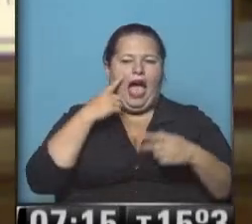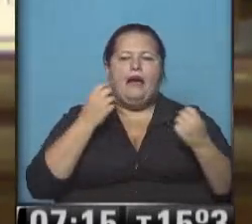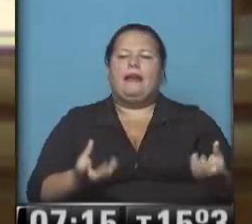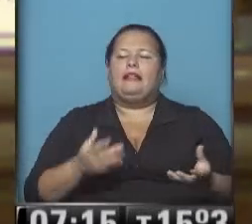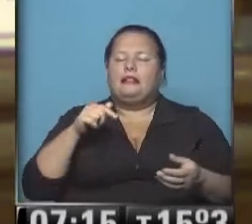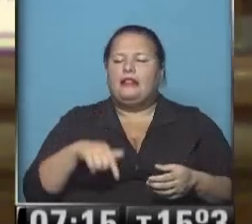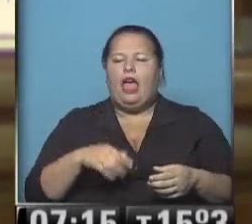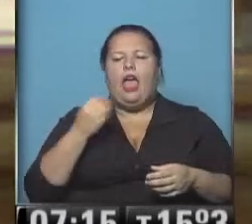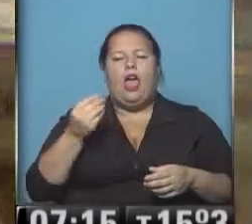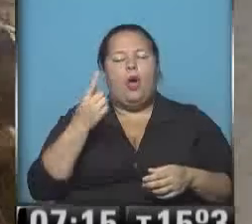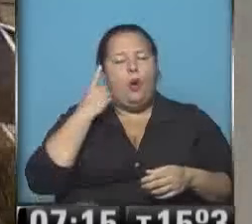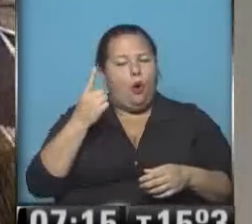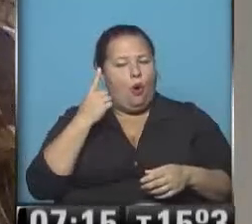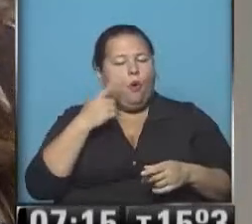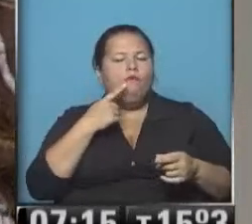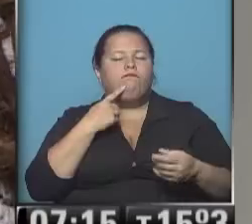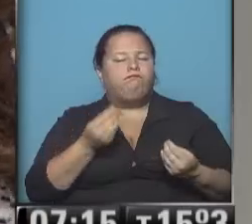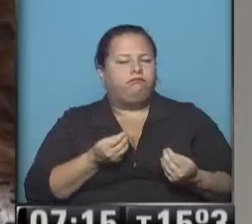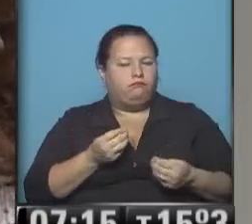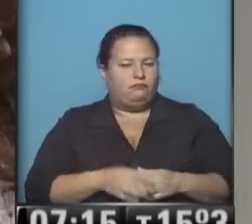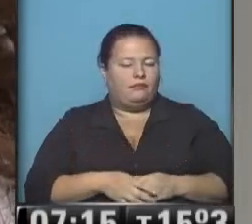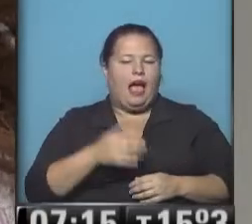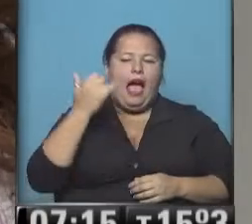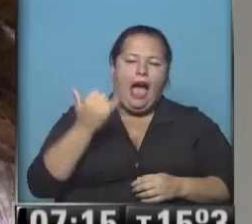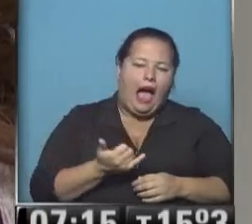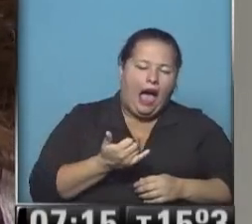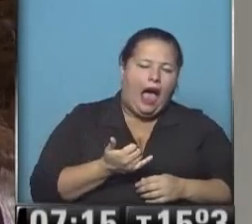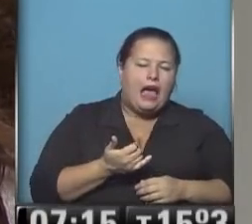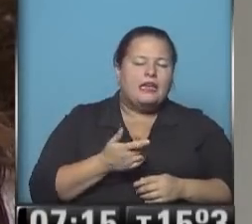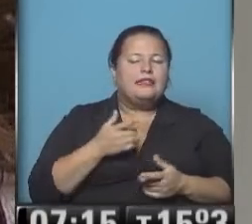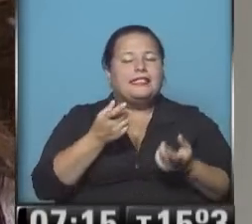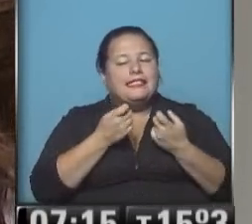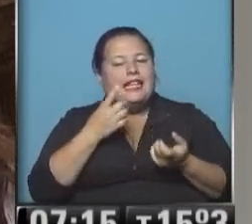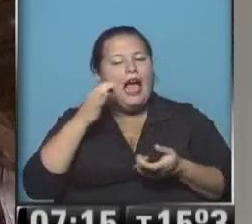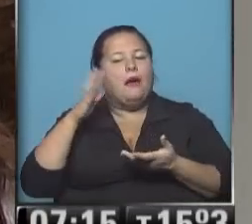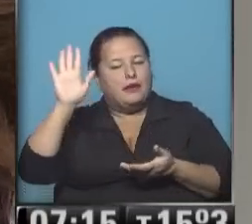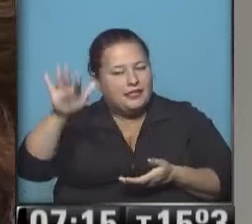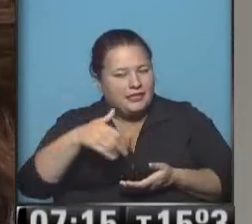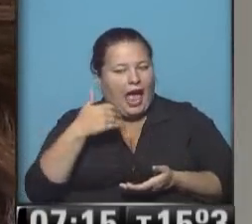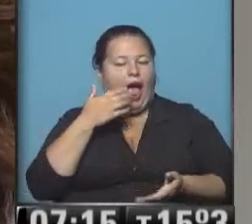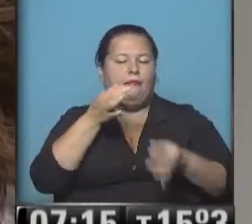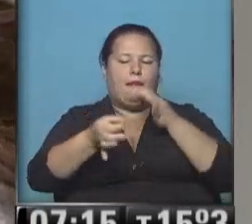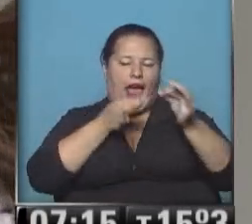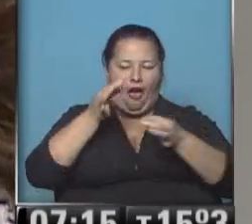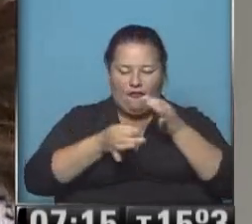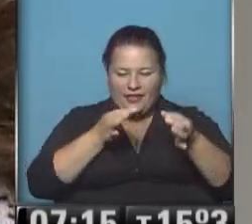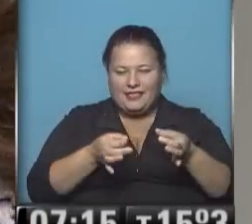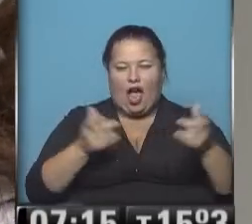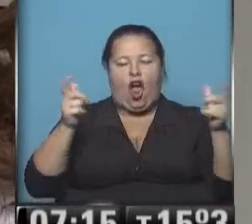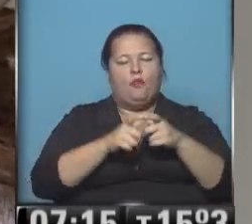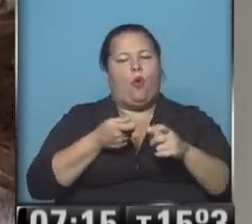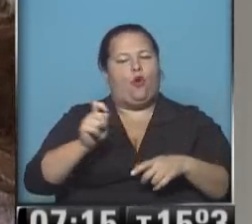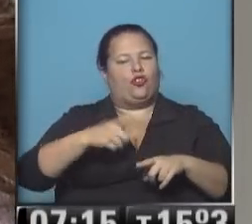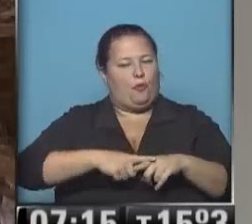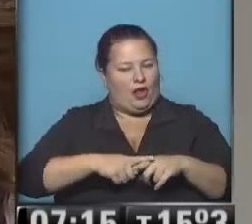pasa, porque una de los interrogantes es si hay alguna necesidad, sería bueno invitarlo que pueda dialogar allí en la Comisión de